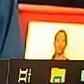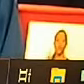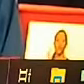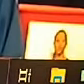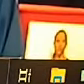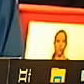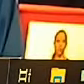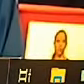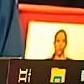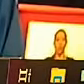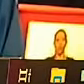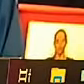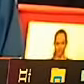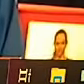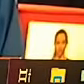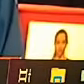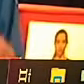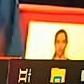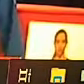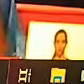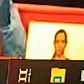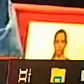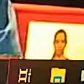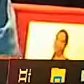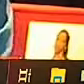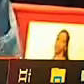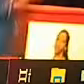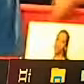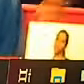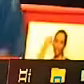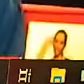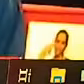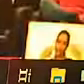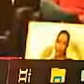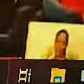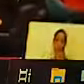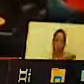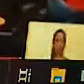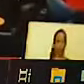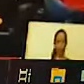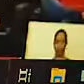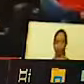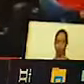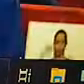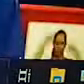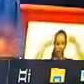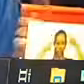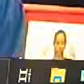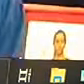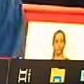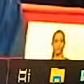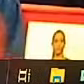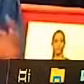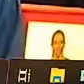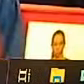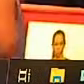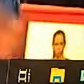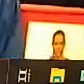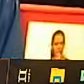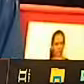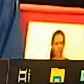convencidos de que hoy más que nunca, yo soy Chávez, tú eres Chávez, todos somos Chávez. viendo en cada obra, en